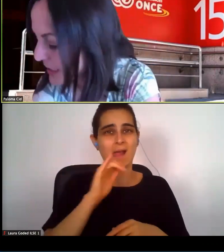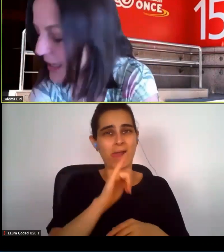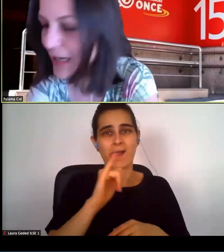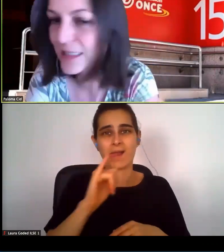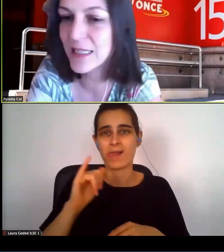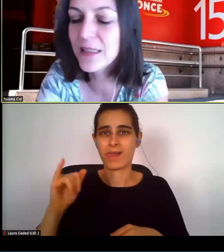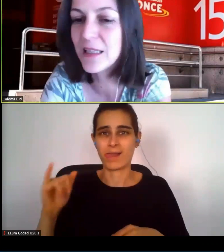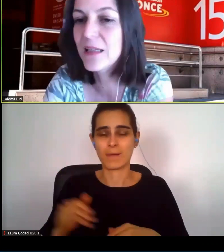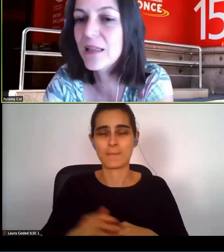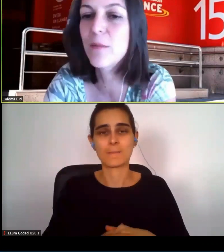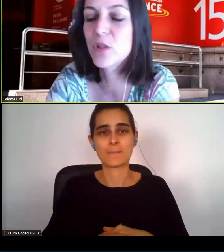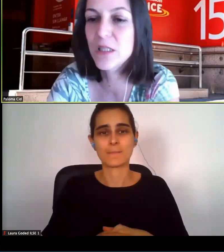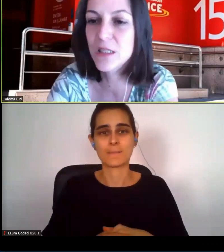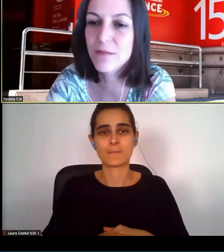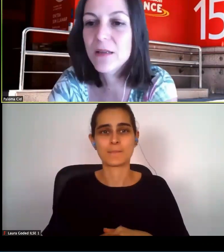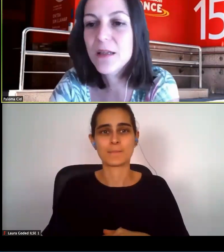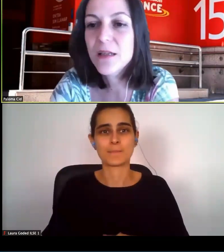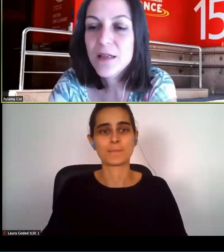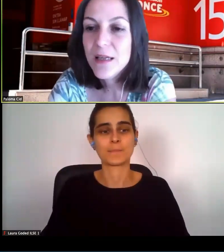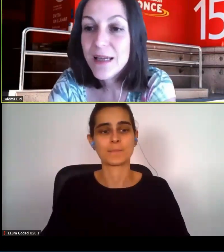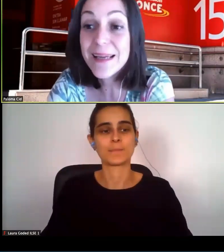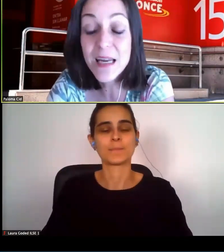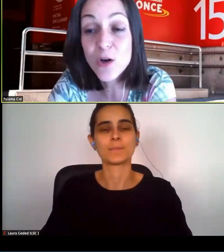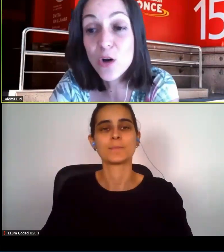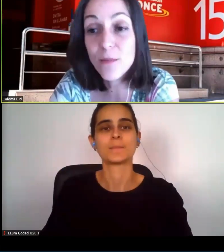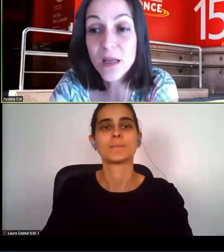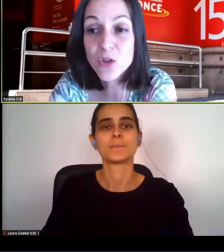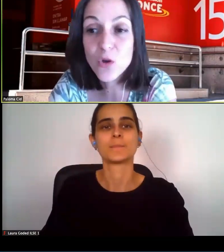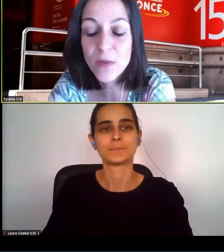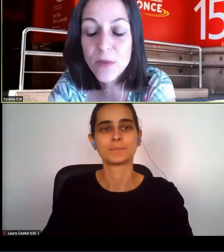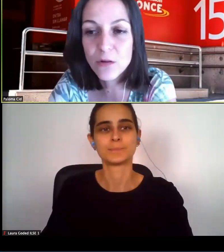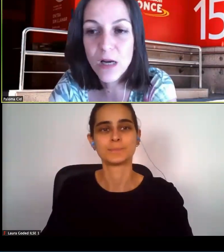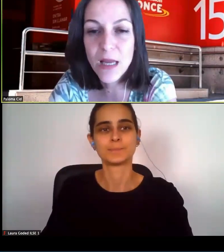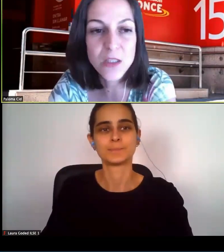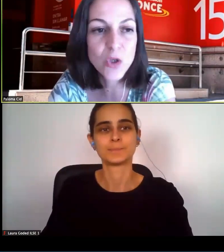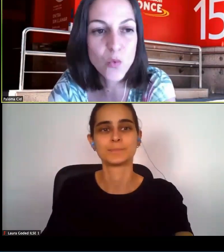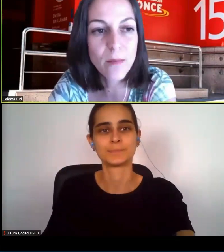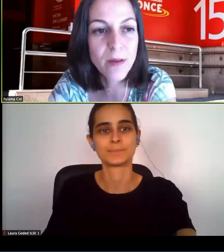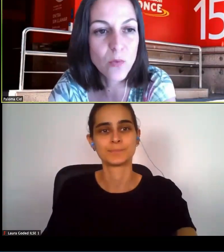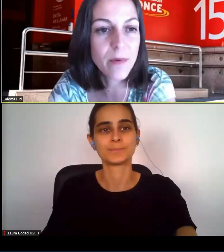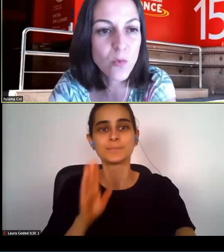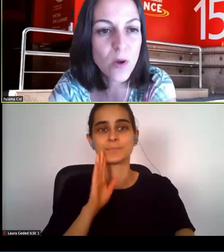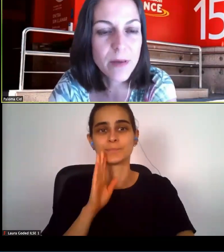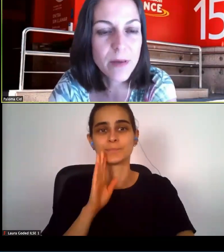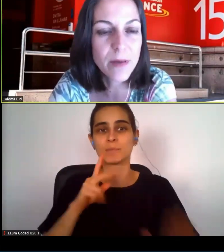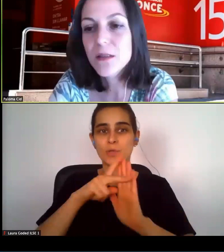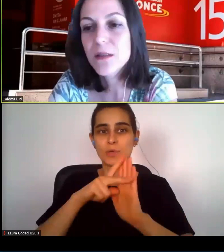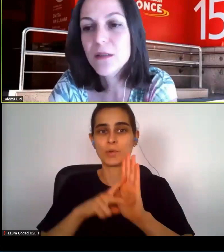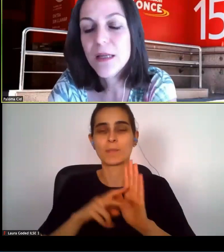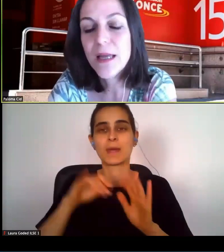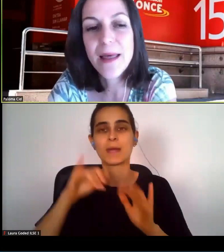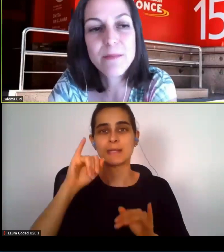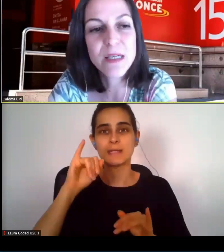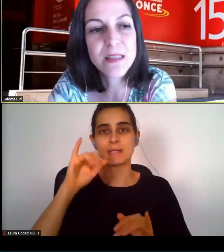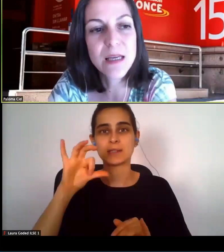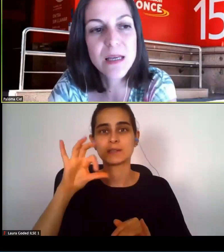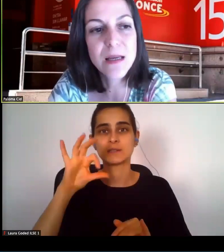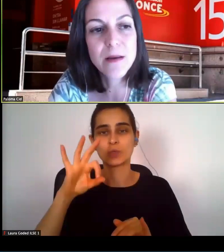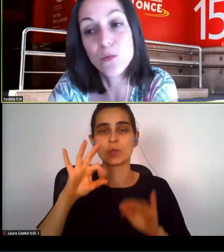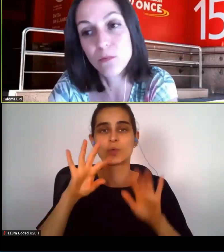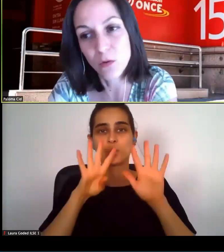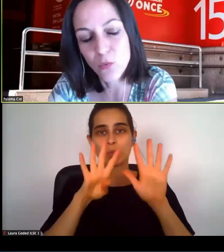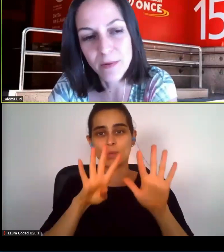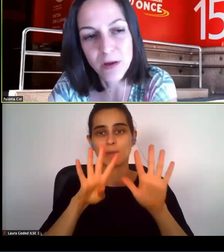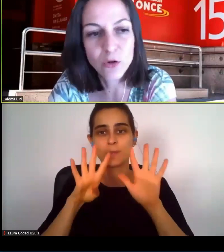a pasar a la siguiente diapositiva. Esa norma que os comento, la ISO 999, además